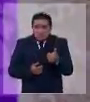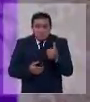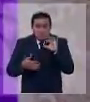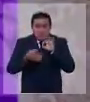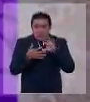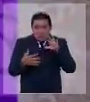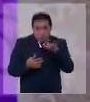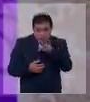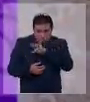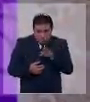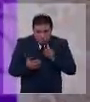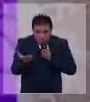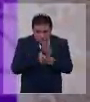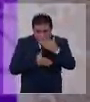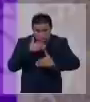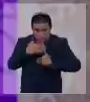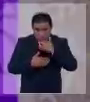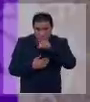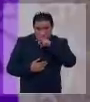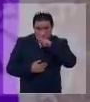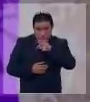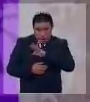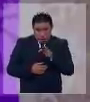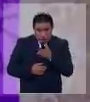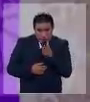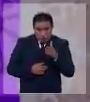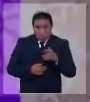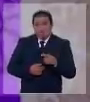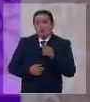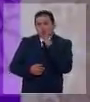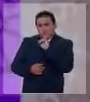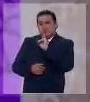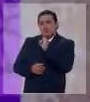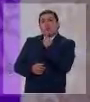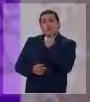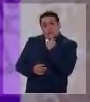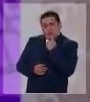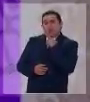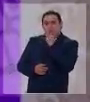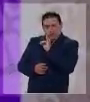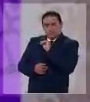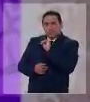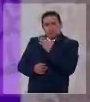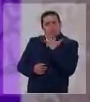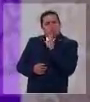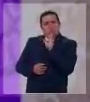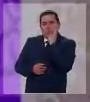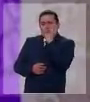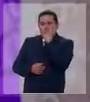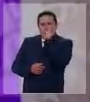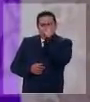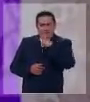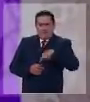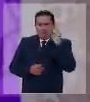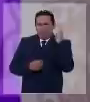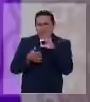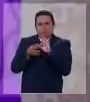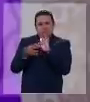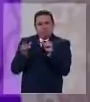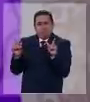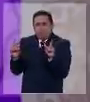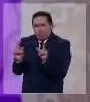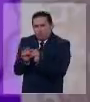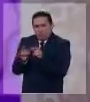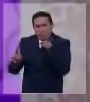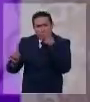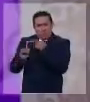Yo propongo una fórmula sencilla, pero considero importante, trascendente. Consiste